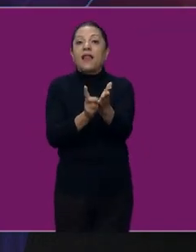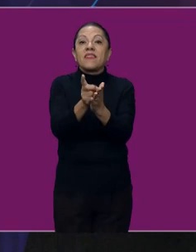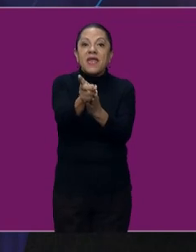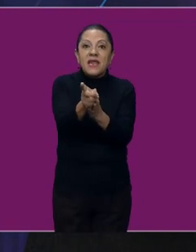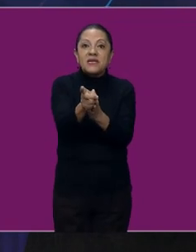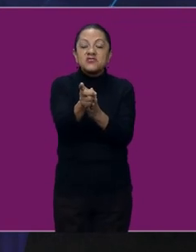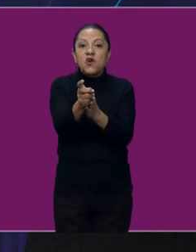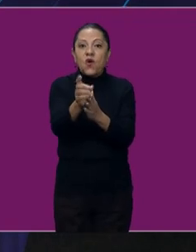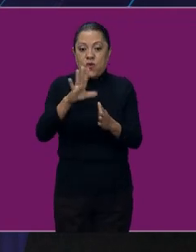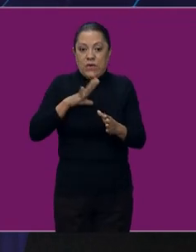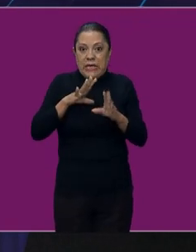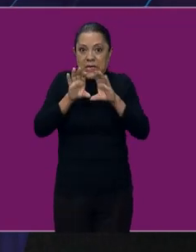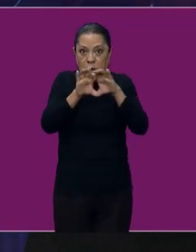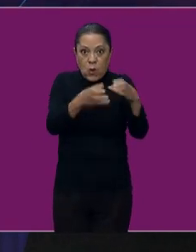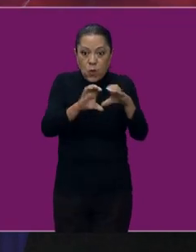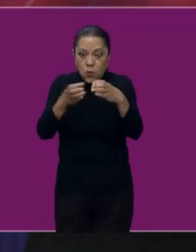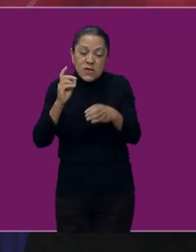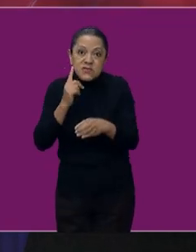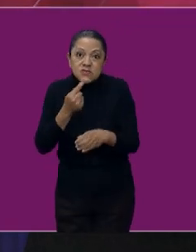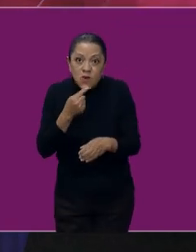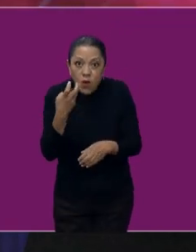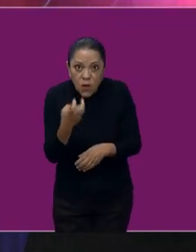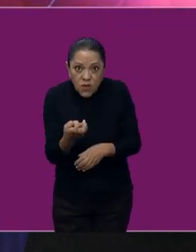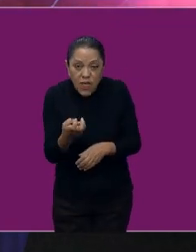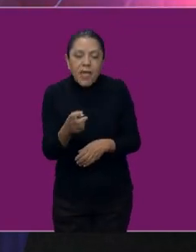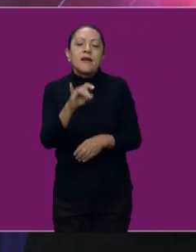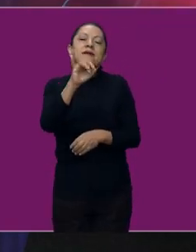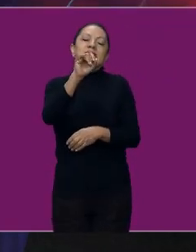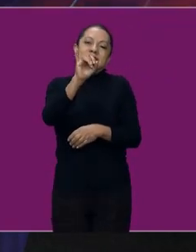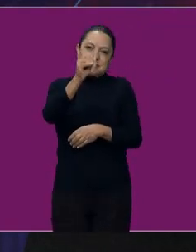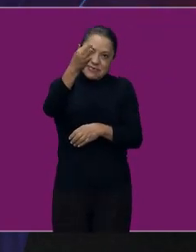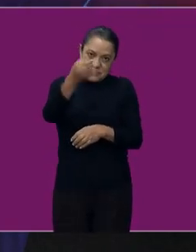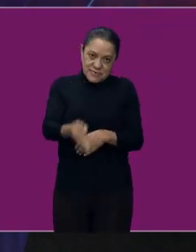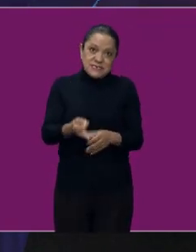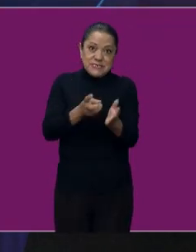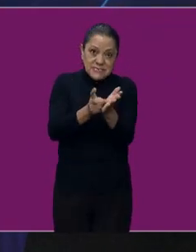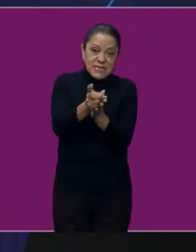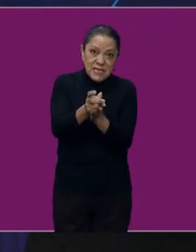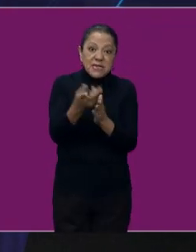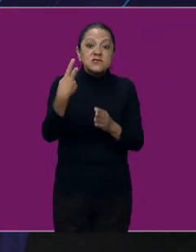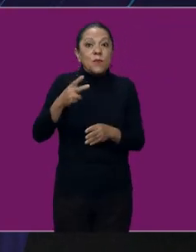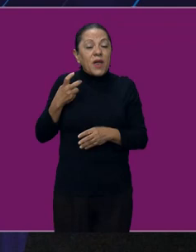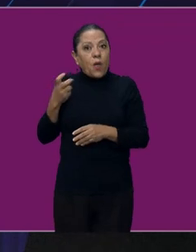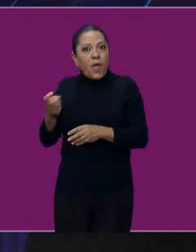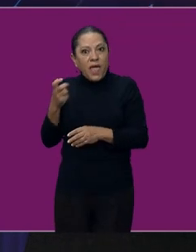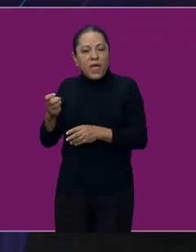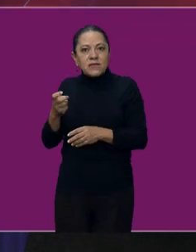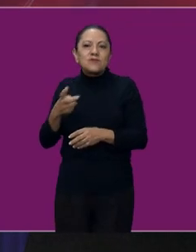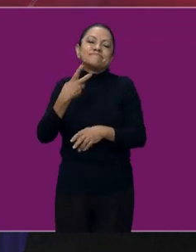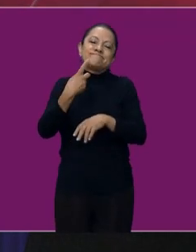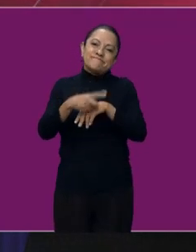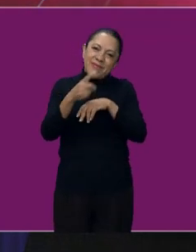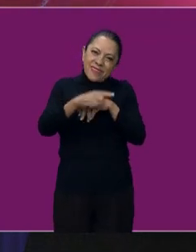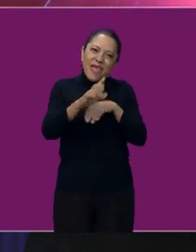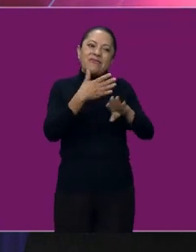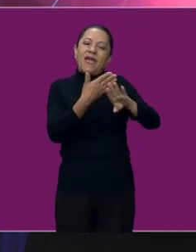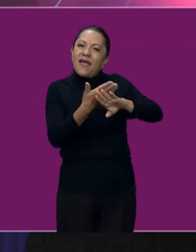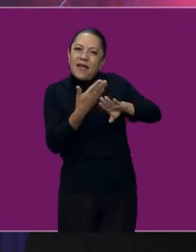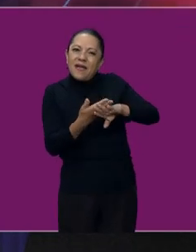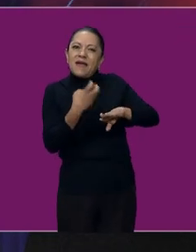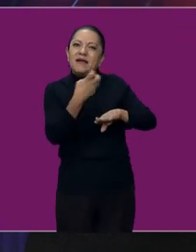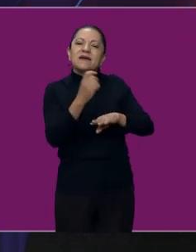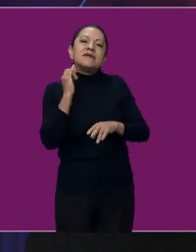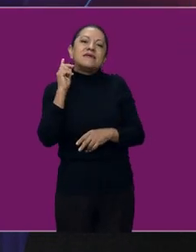están afectando la labor de un intérprete o profesional que sí está preparado que si está capacitado porque hay